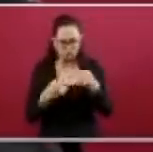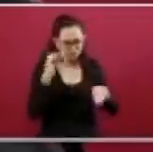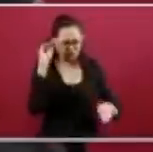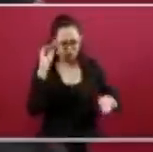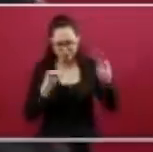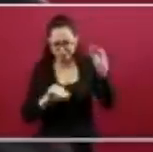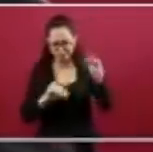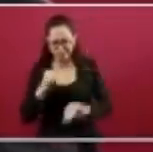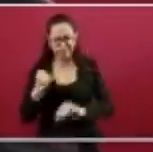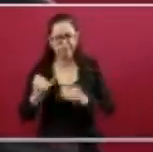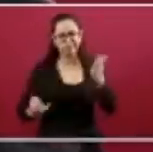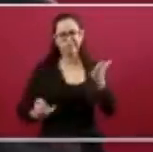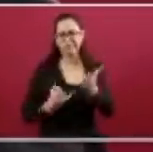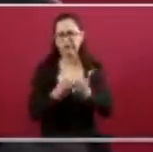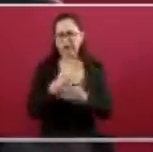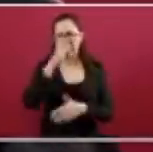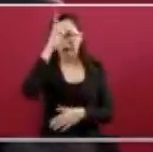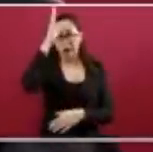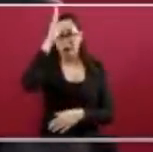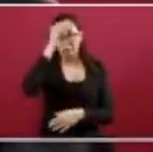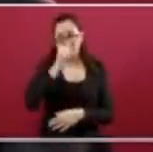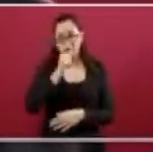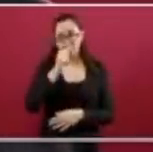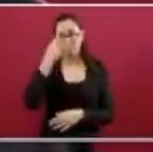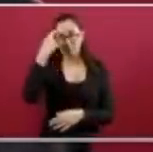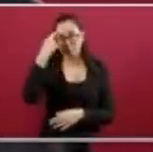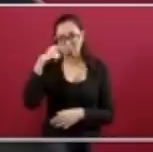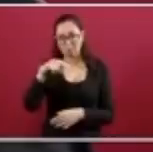que se logre